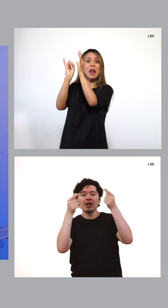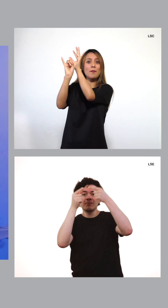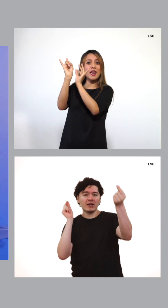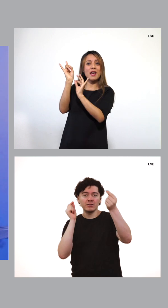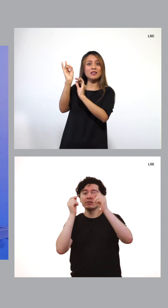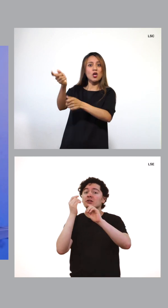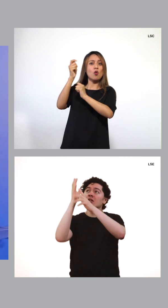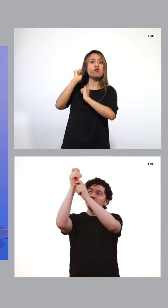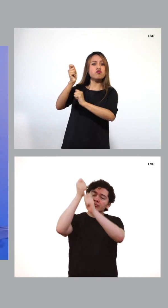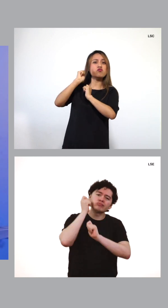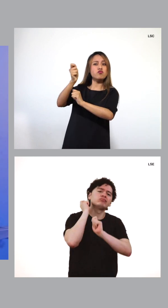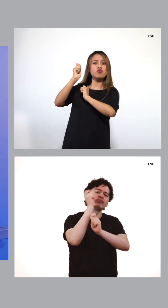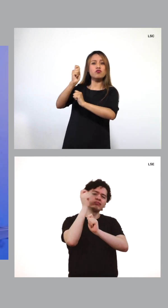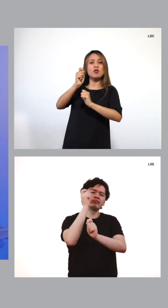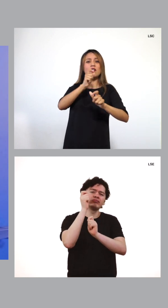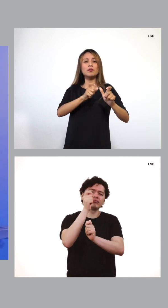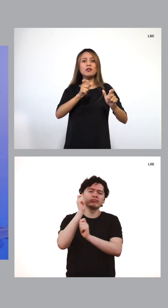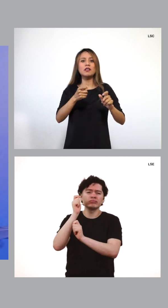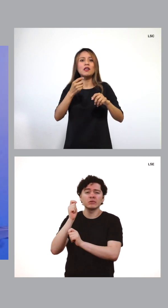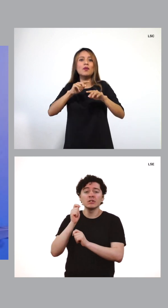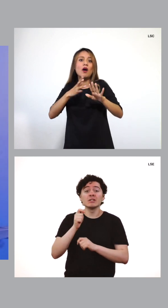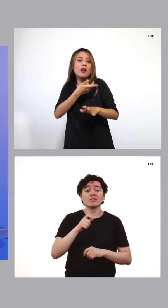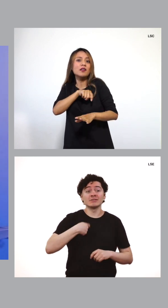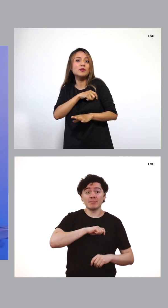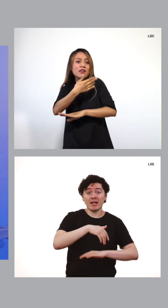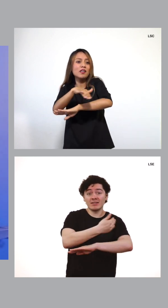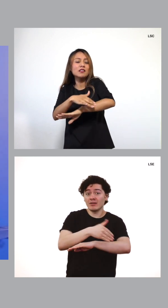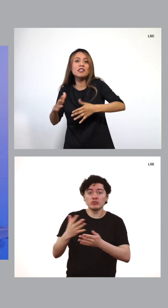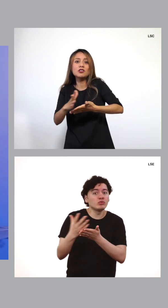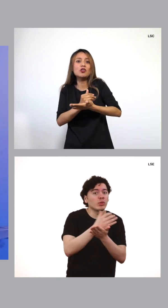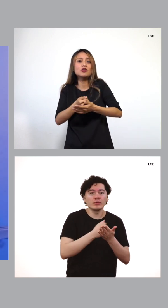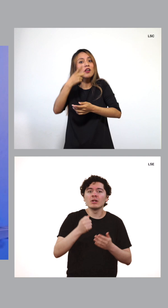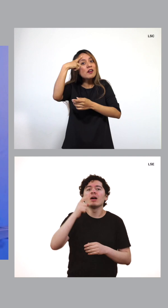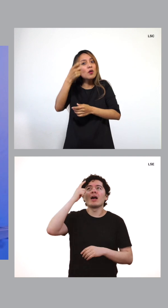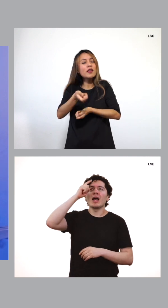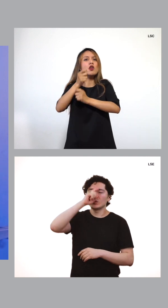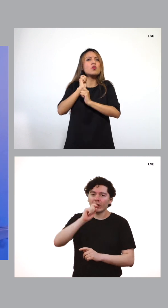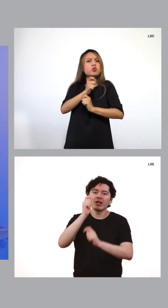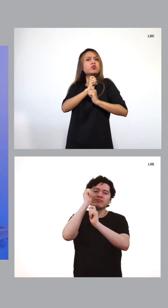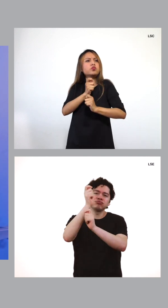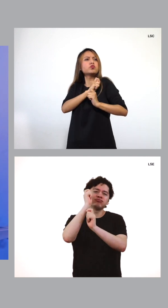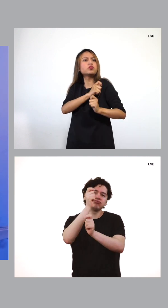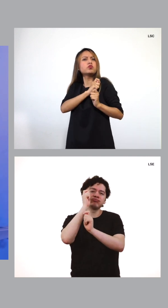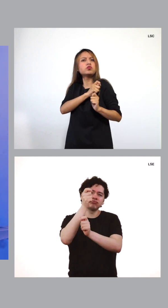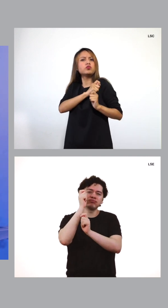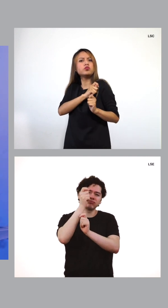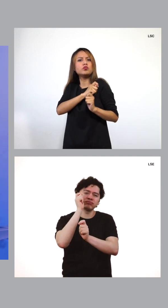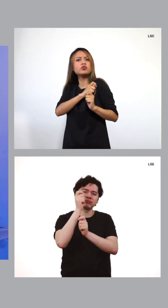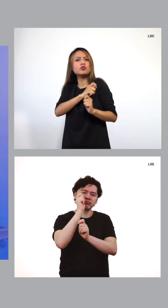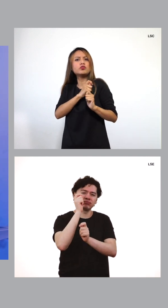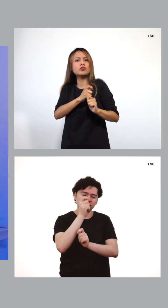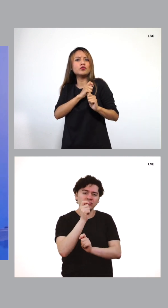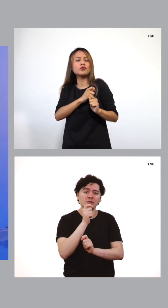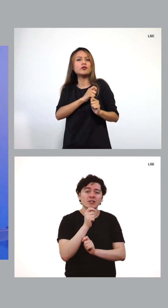casa, pero si no la gente iría por la calle con una palmera en su mano para recordar, para conmemorar que se pusieron a las puertas